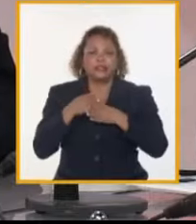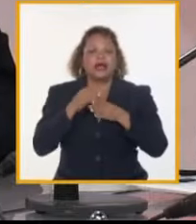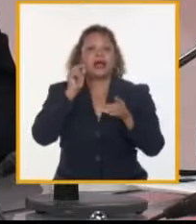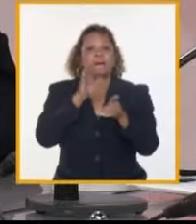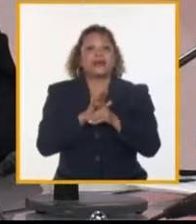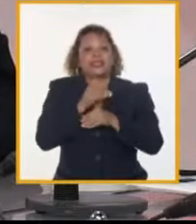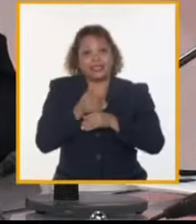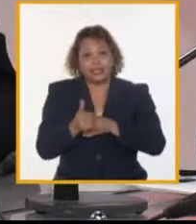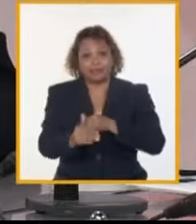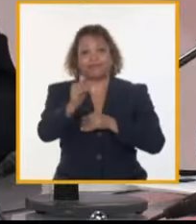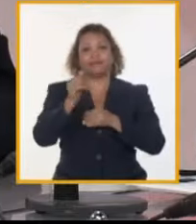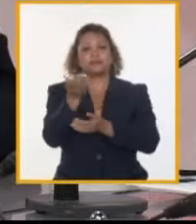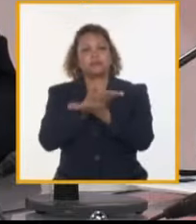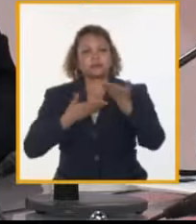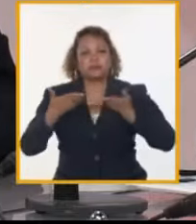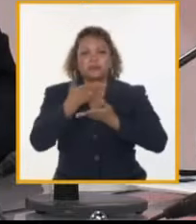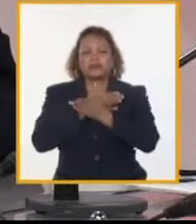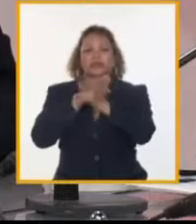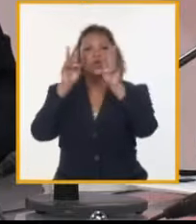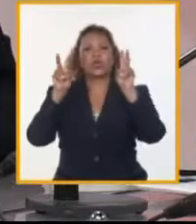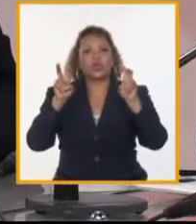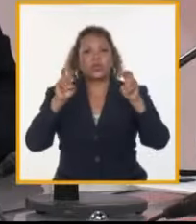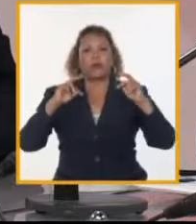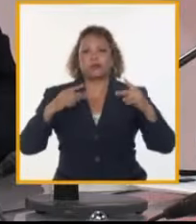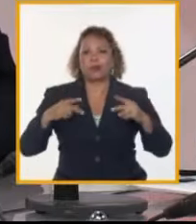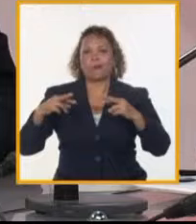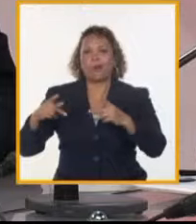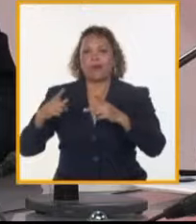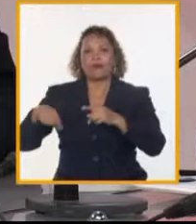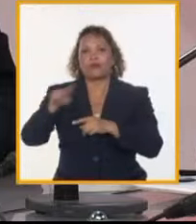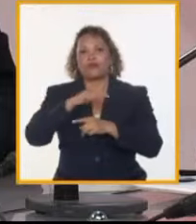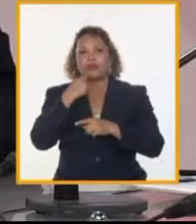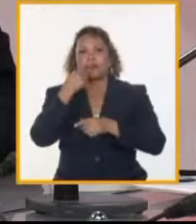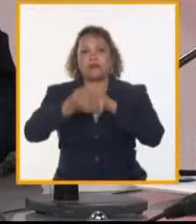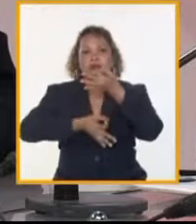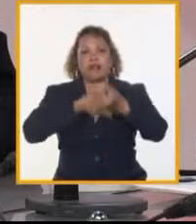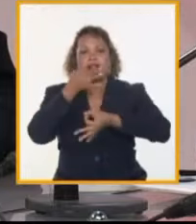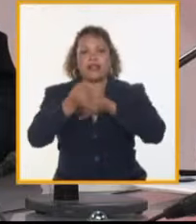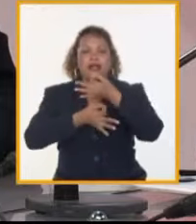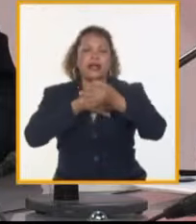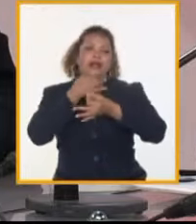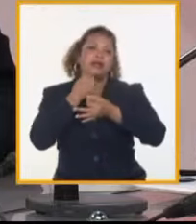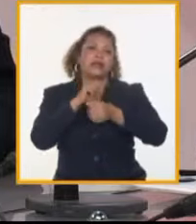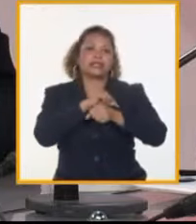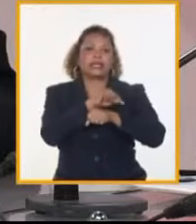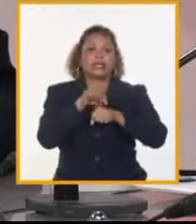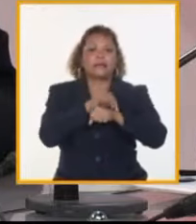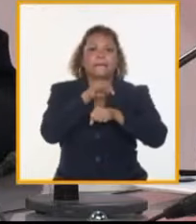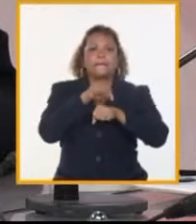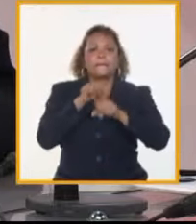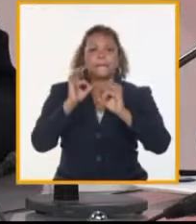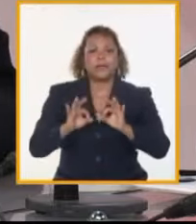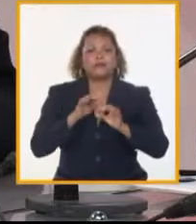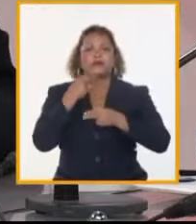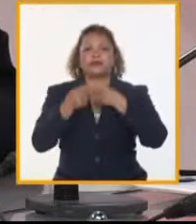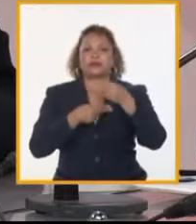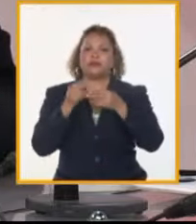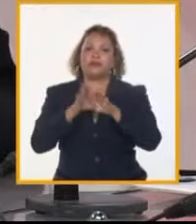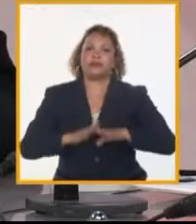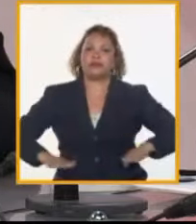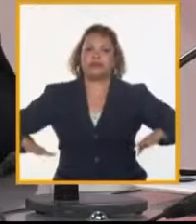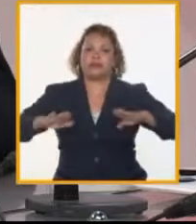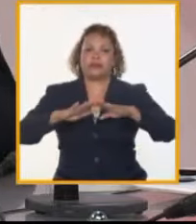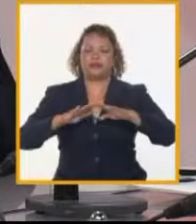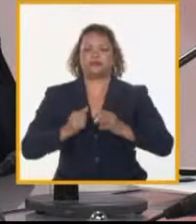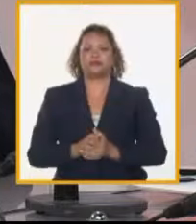ese intercambio y de los temas más reiterados que ustedes plantearon en estas horas, pues elaboramos nuestra mesa redonda de